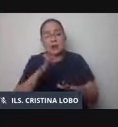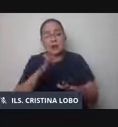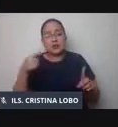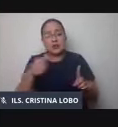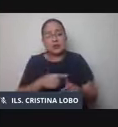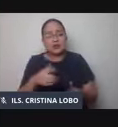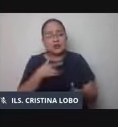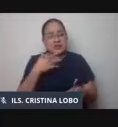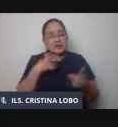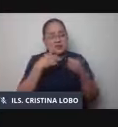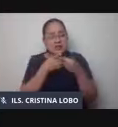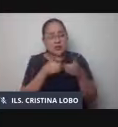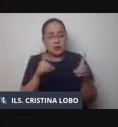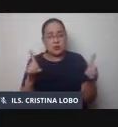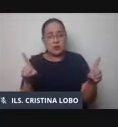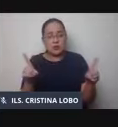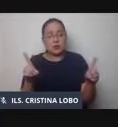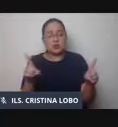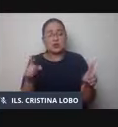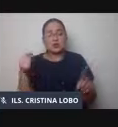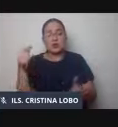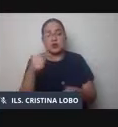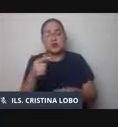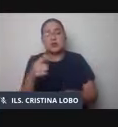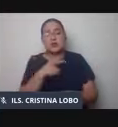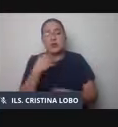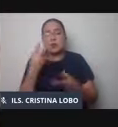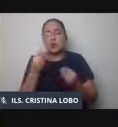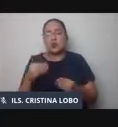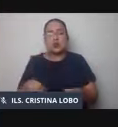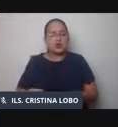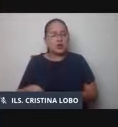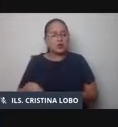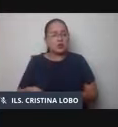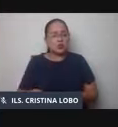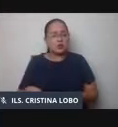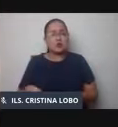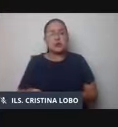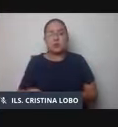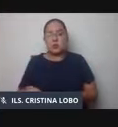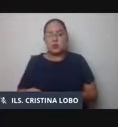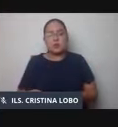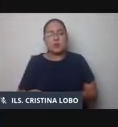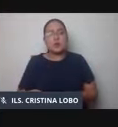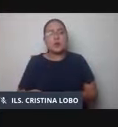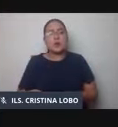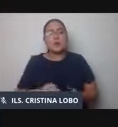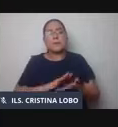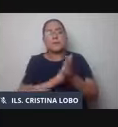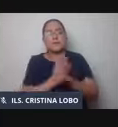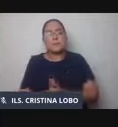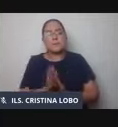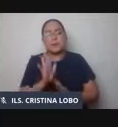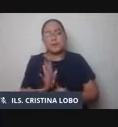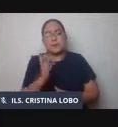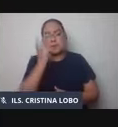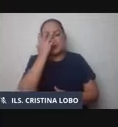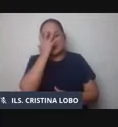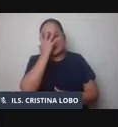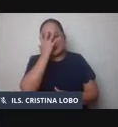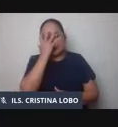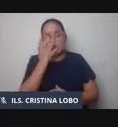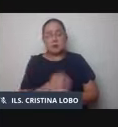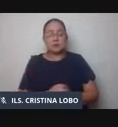de divorcio que les genera mucha culpabilidad y que se mal traduce en vergüenza, porque